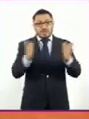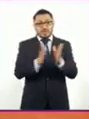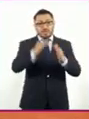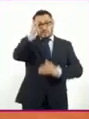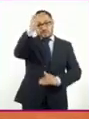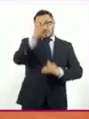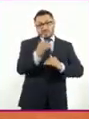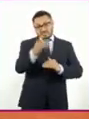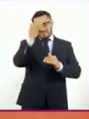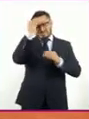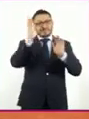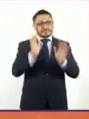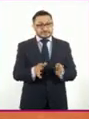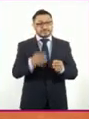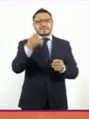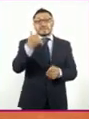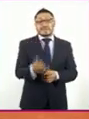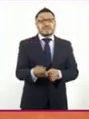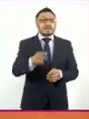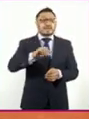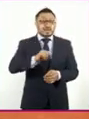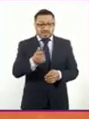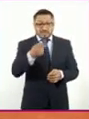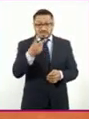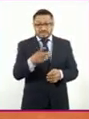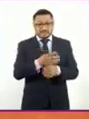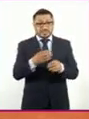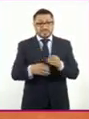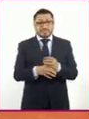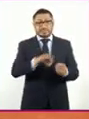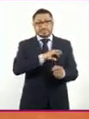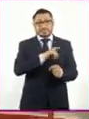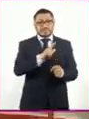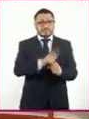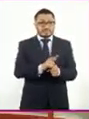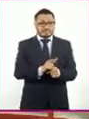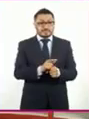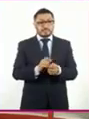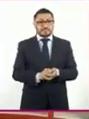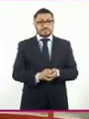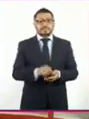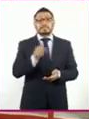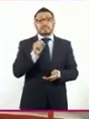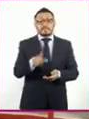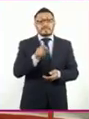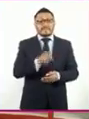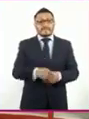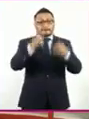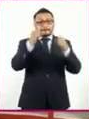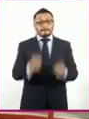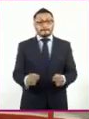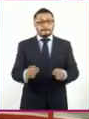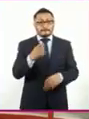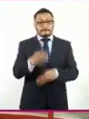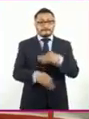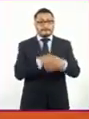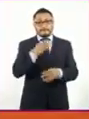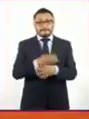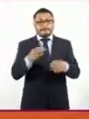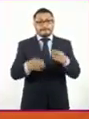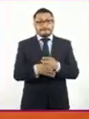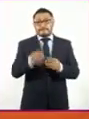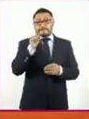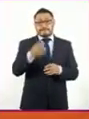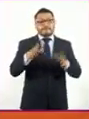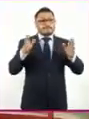conocidos y un par más que sean especiales. Además, para garantizar que todas las hojas sean del